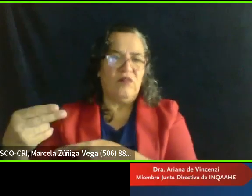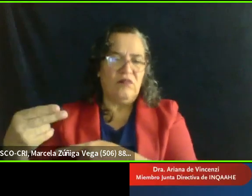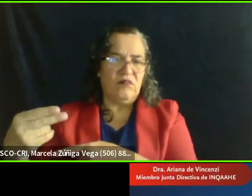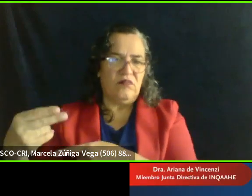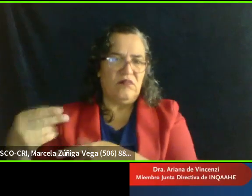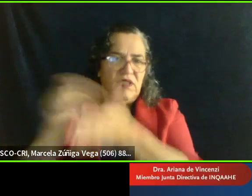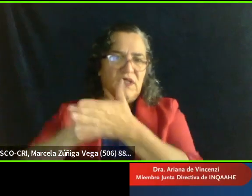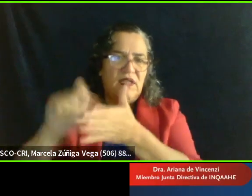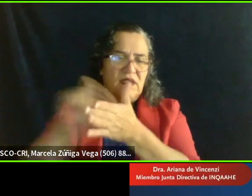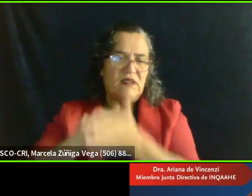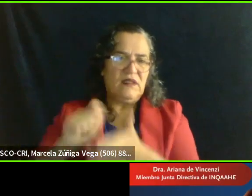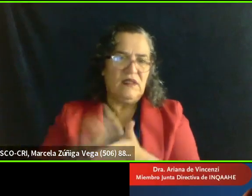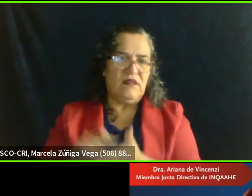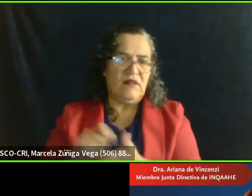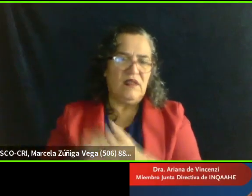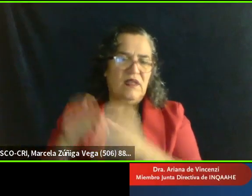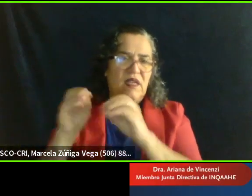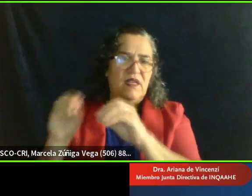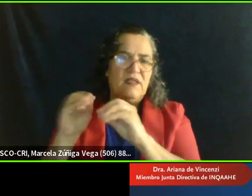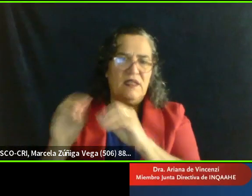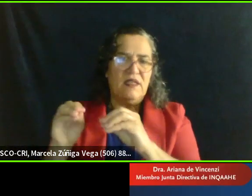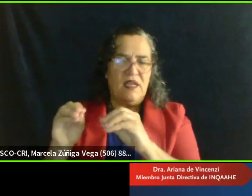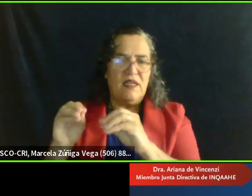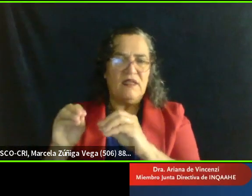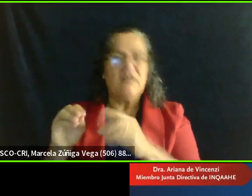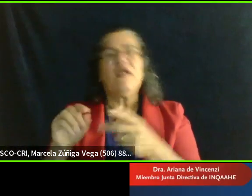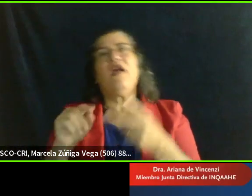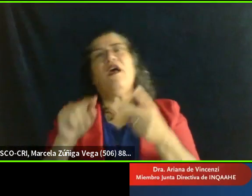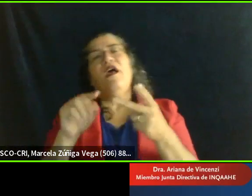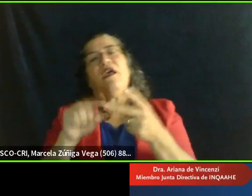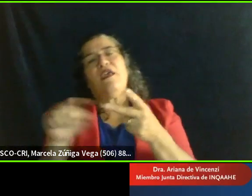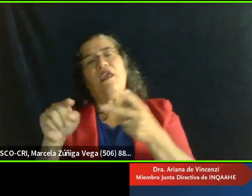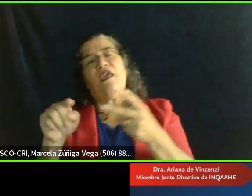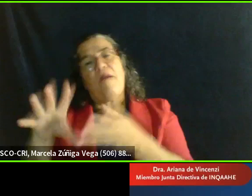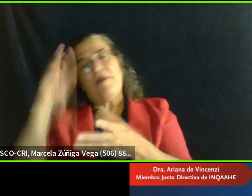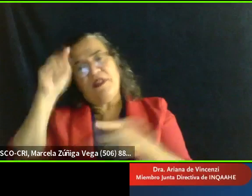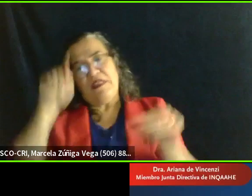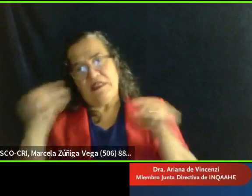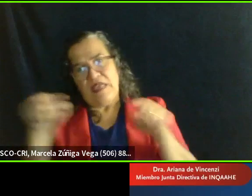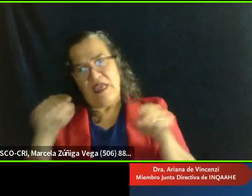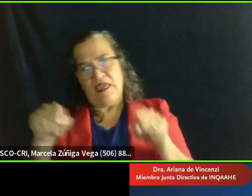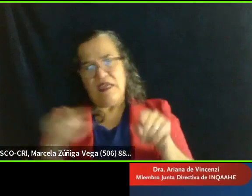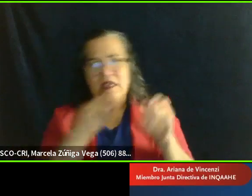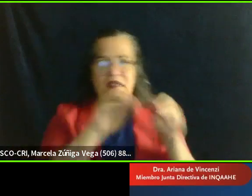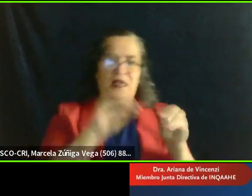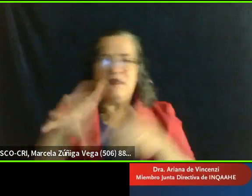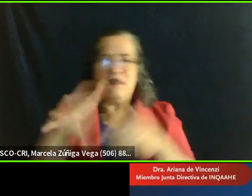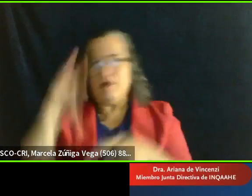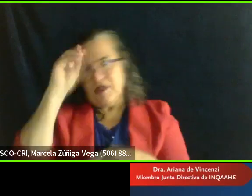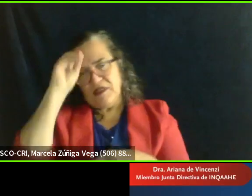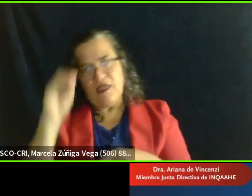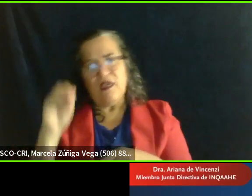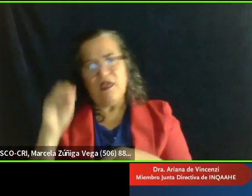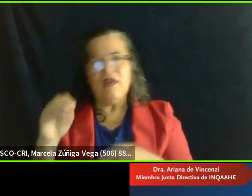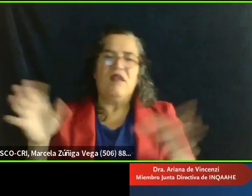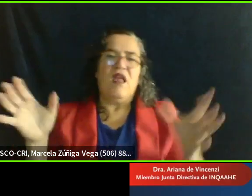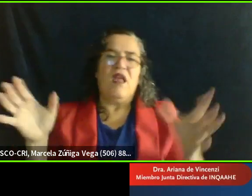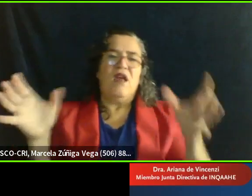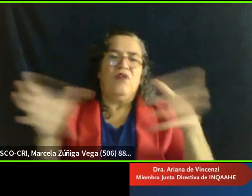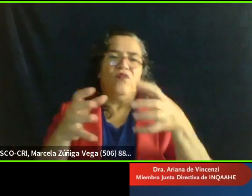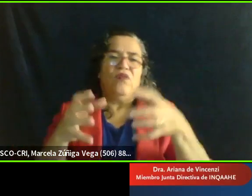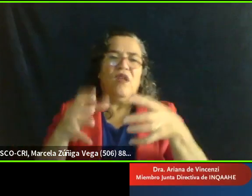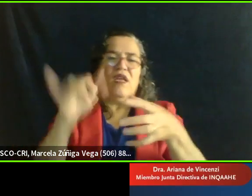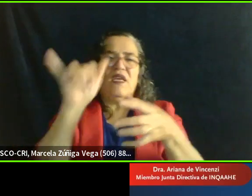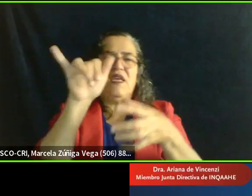escribir enseñanza guión aprendizaje. Ese guión se reemplaza por la cúpula Y, que es enseñanza